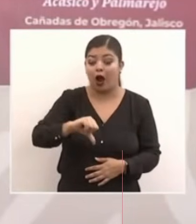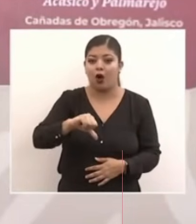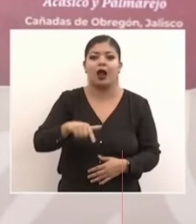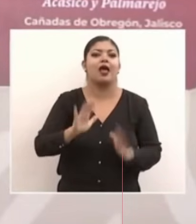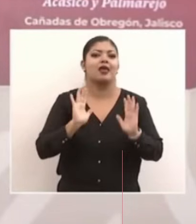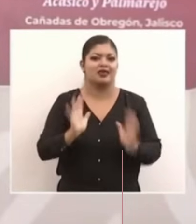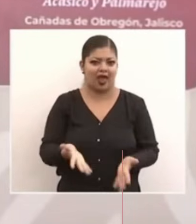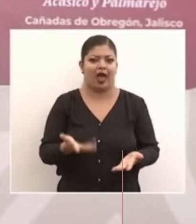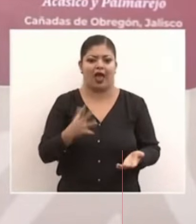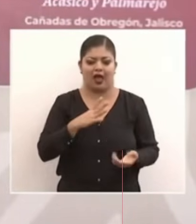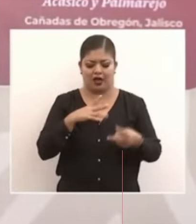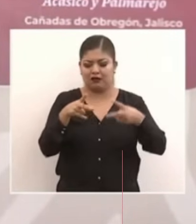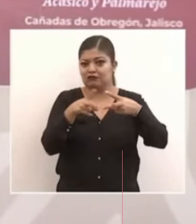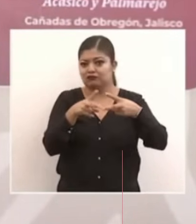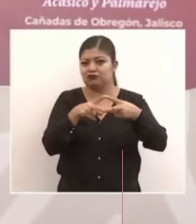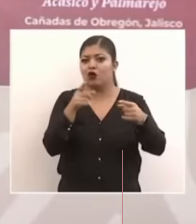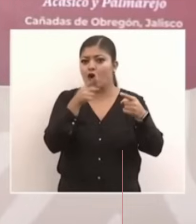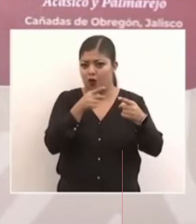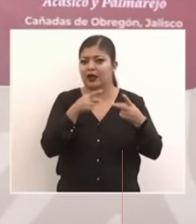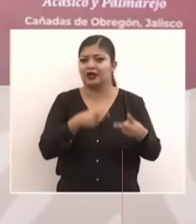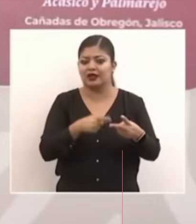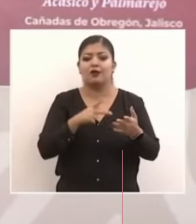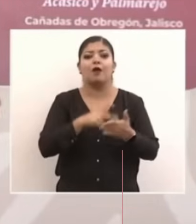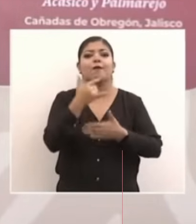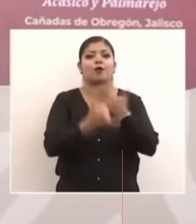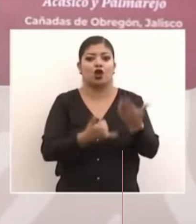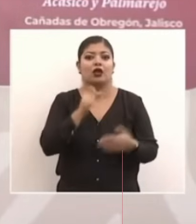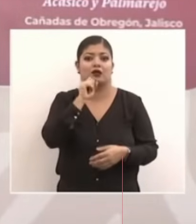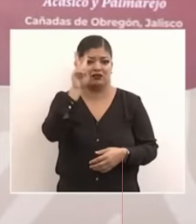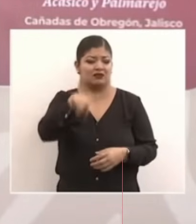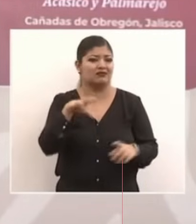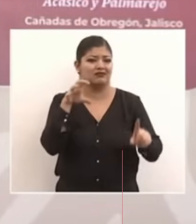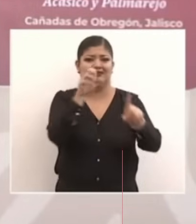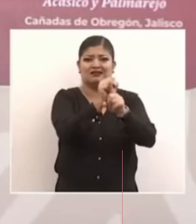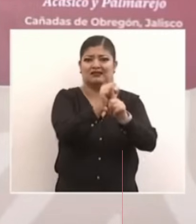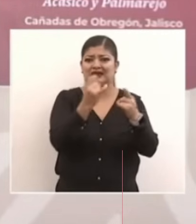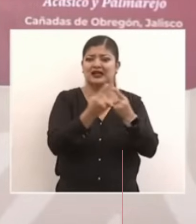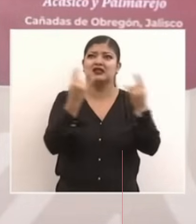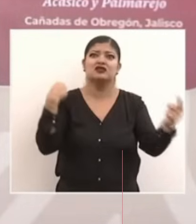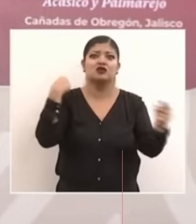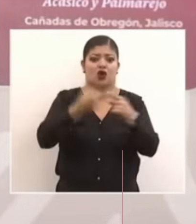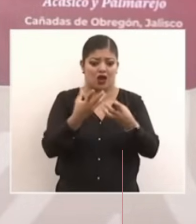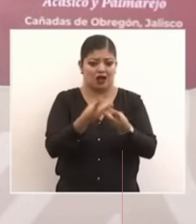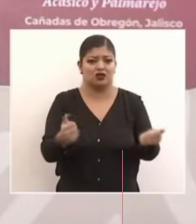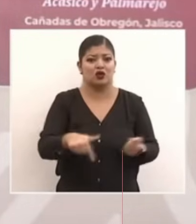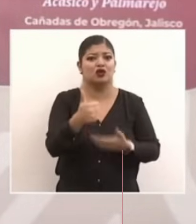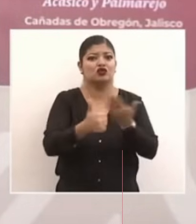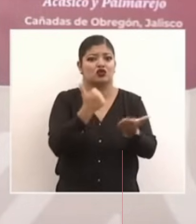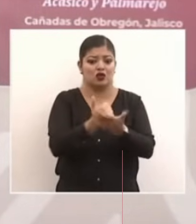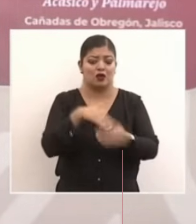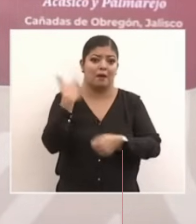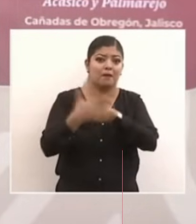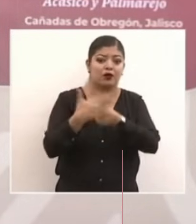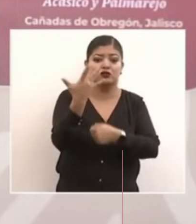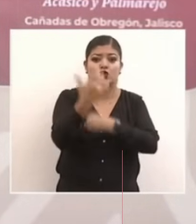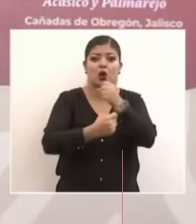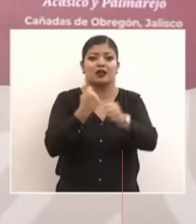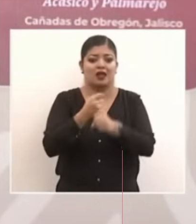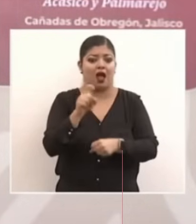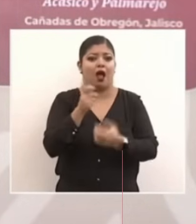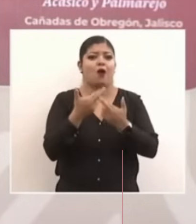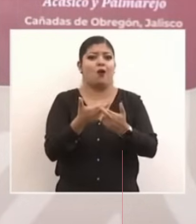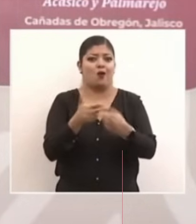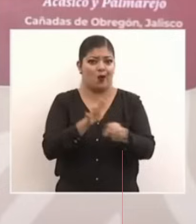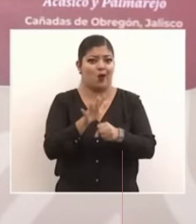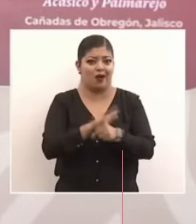hacer conciliar las 2 posturas. Logramos un proyecto histórico. Hemos resuelto el abasto de agua para la ciudad en los próximos 50 años y hemos